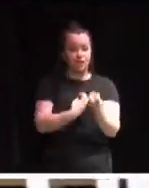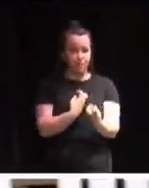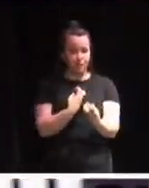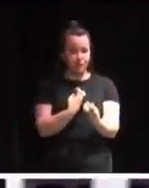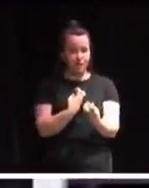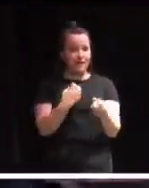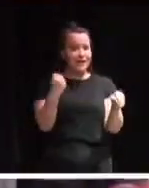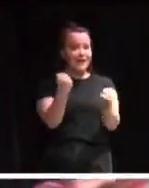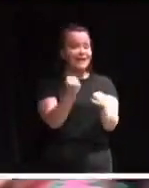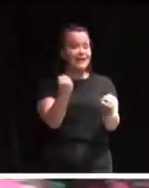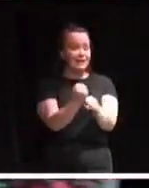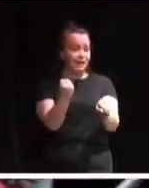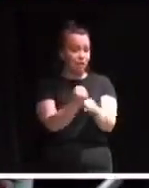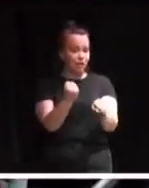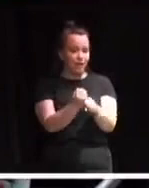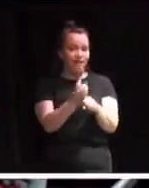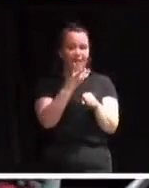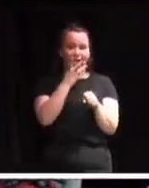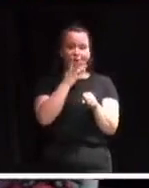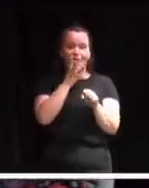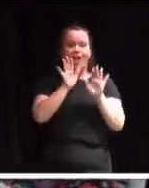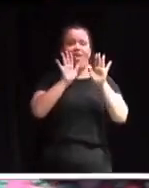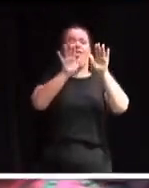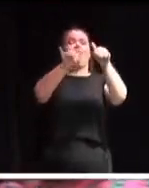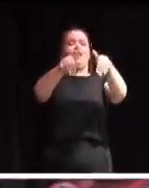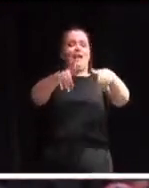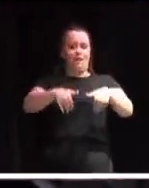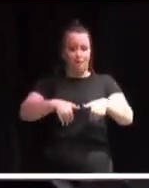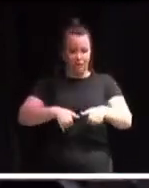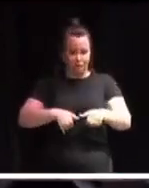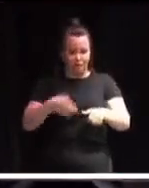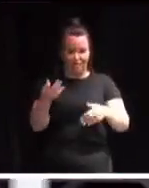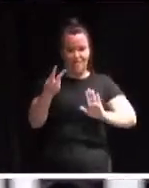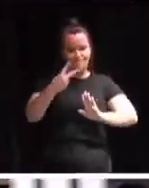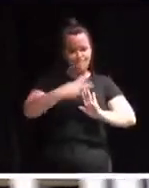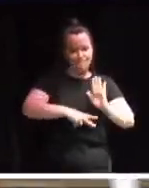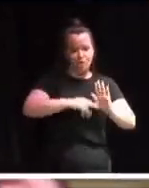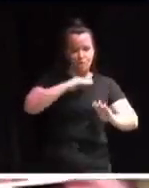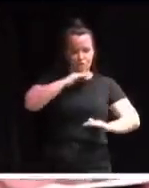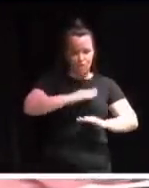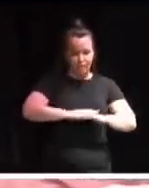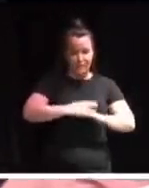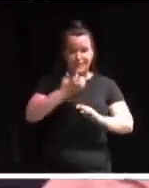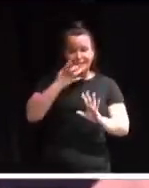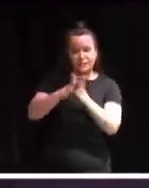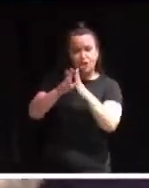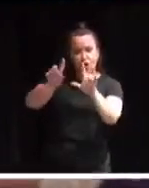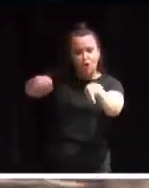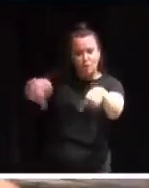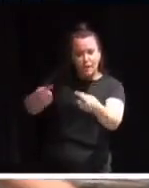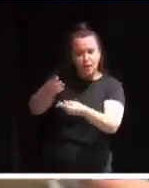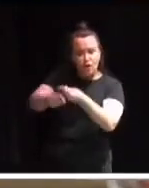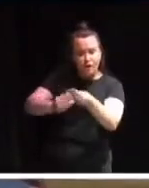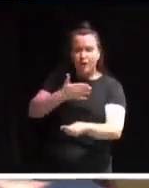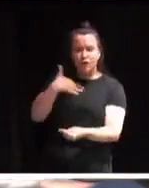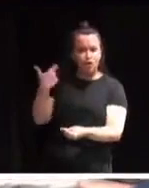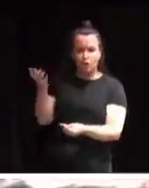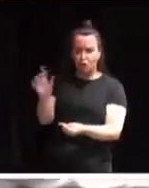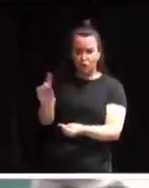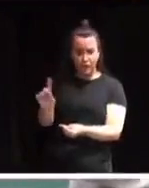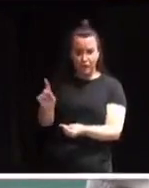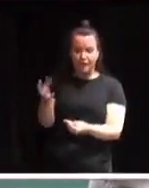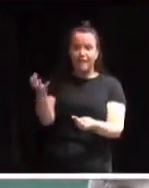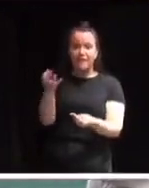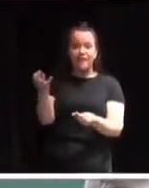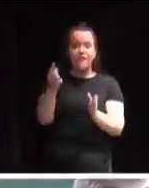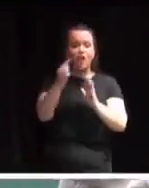la reforma laboral ha vuelto a poner la otra actividad y si no quieren sacar adelante convenios volverán a estar en vigor